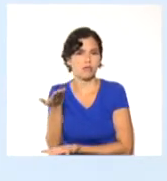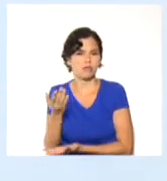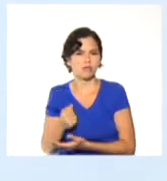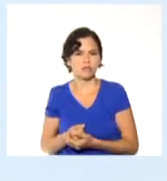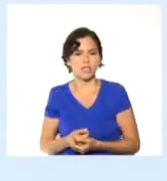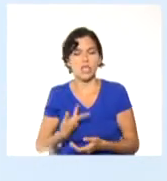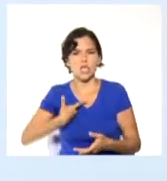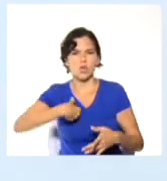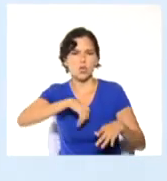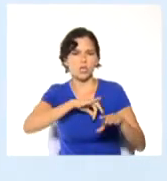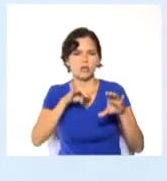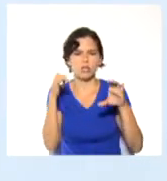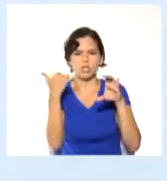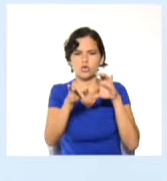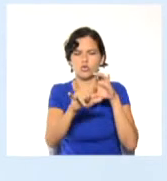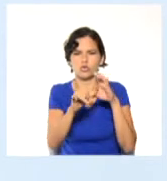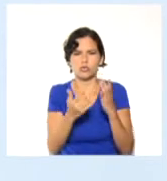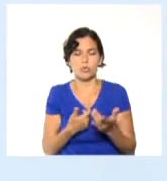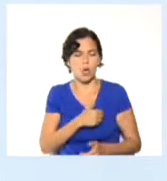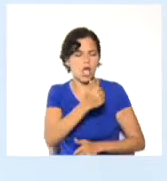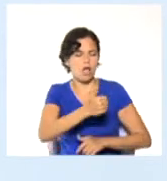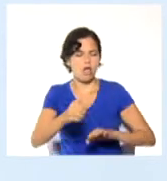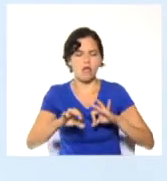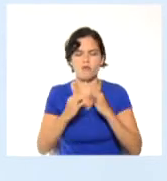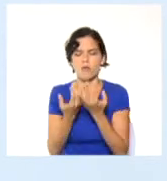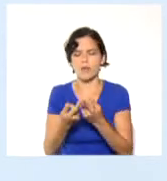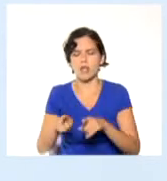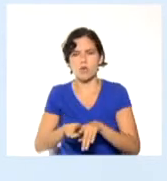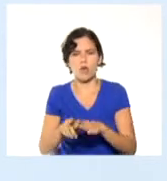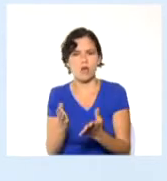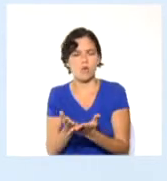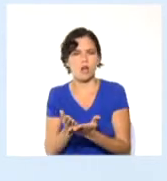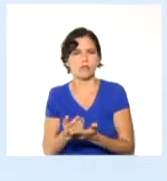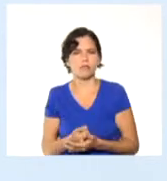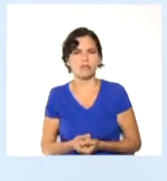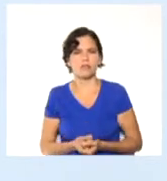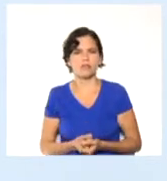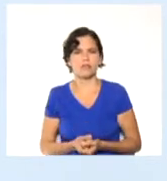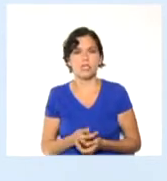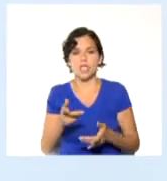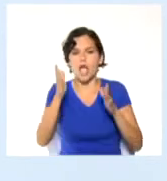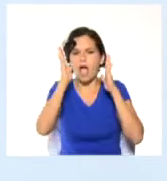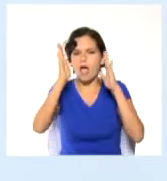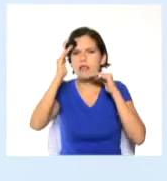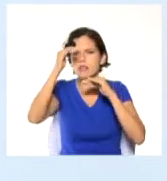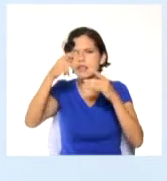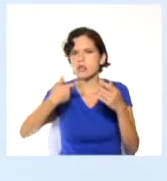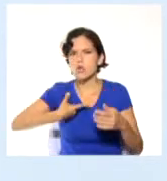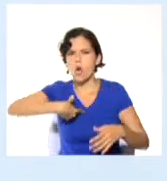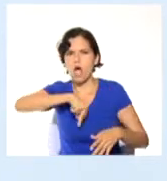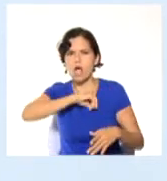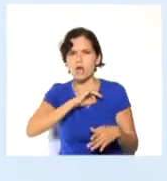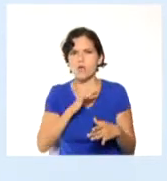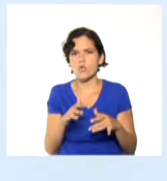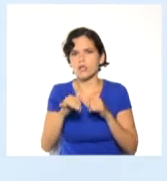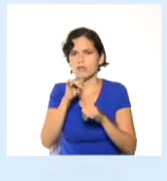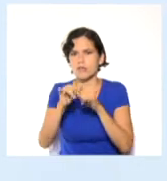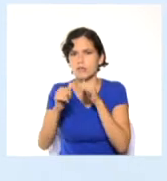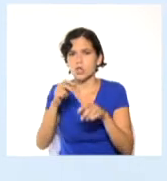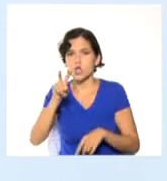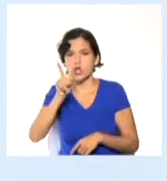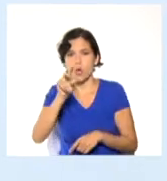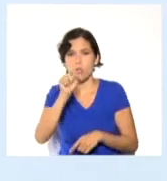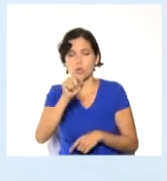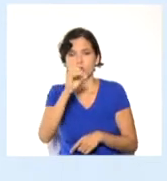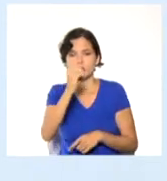supuesto nuestro canal de YouTube como Cada Familia una Escuela Oficial. Así que atento a nuestras plataformas 2.0 para